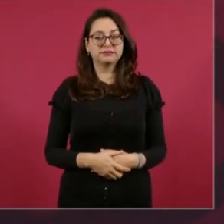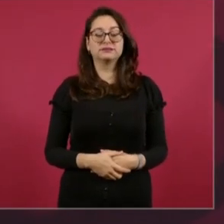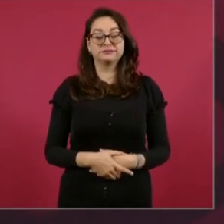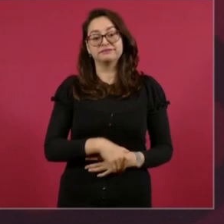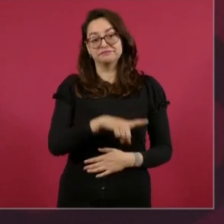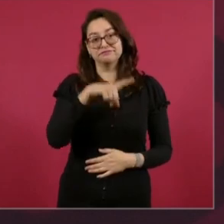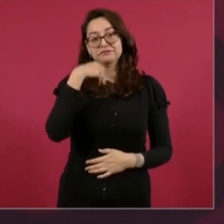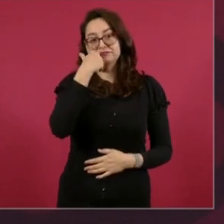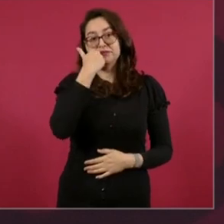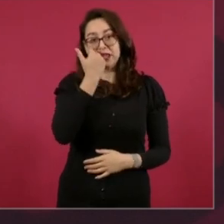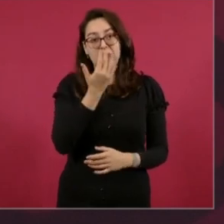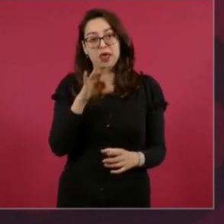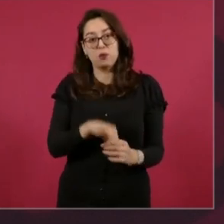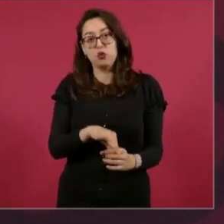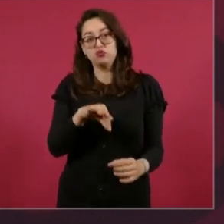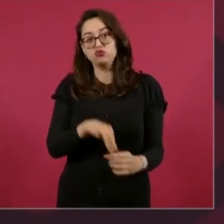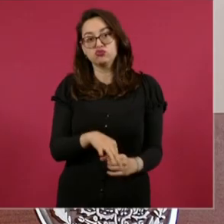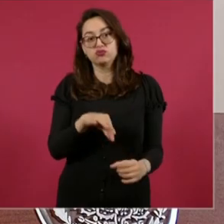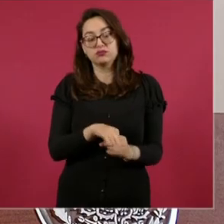¿Sí?